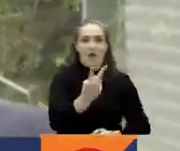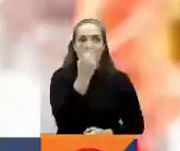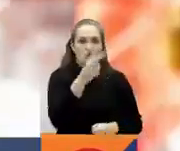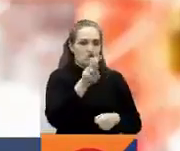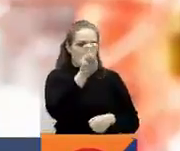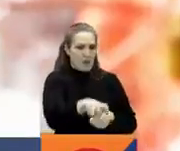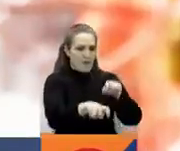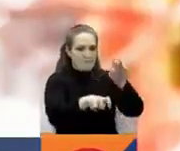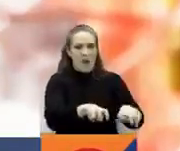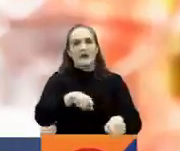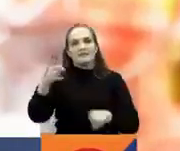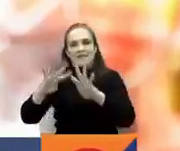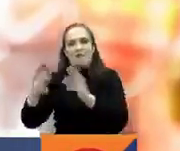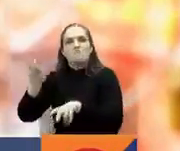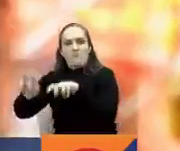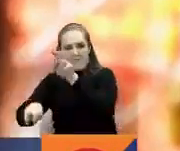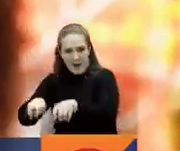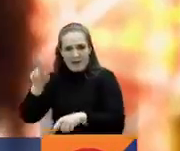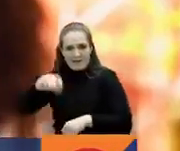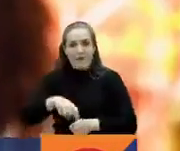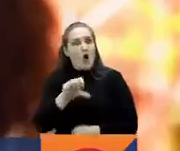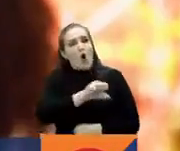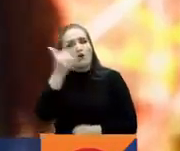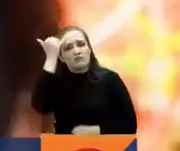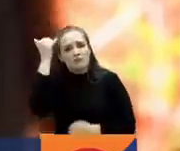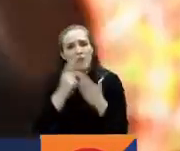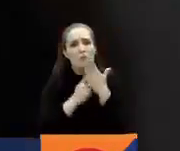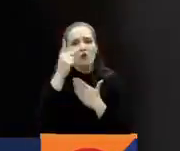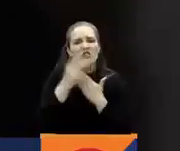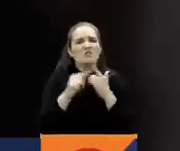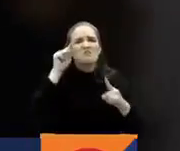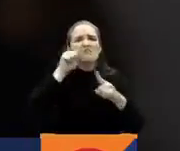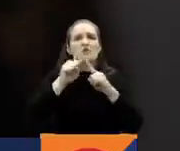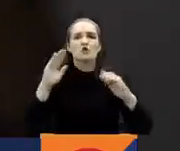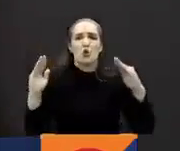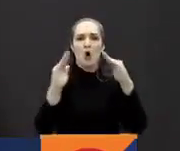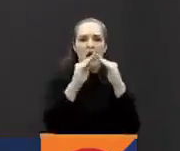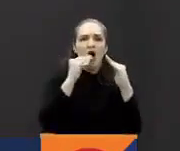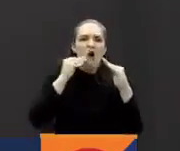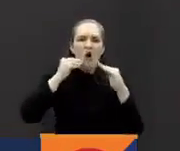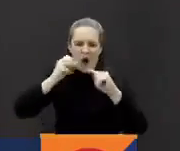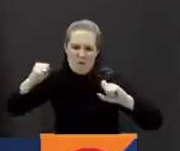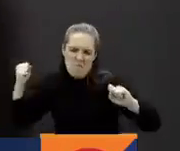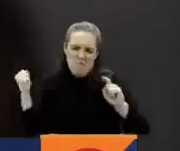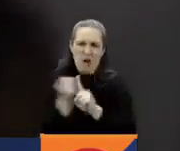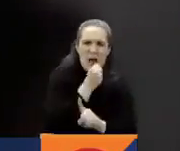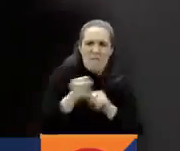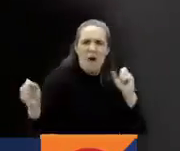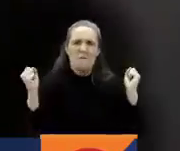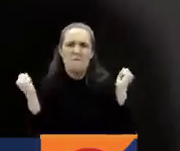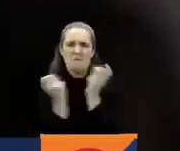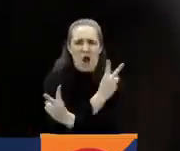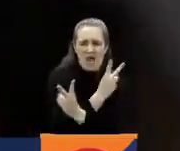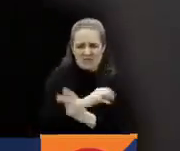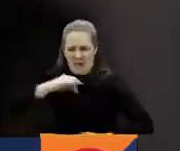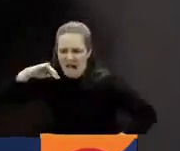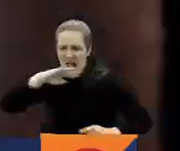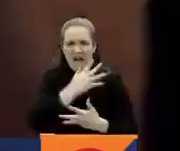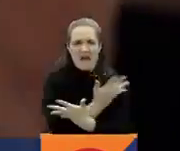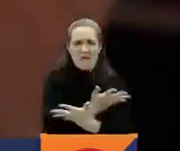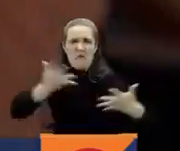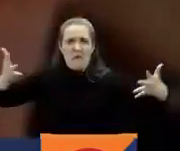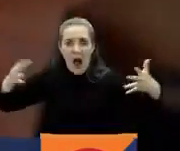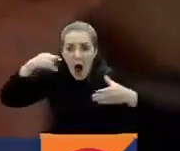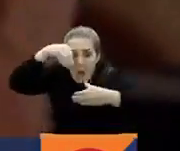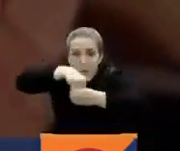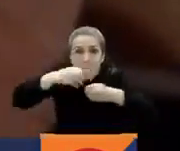mayor participación. Otro proyecto que llama la atención es el que busca que la violencia intrafamiliar se investigue en menos de un mes y se cree una unidad especializada para